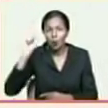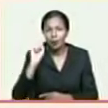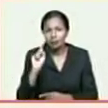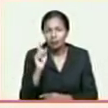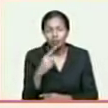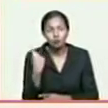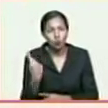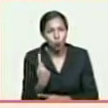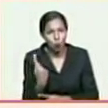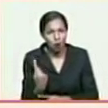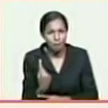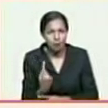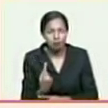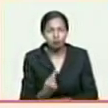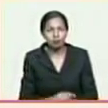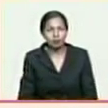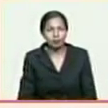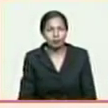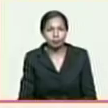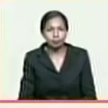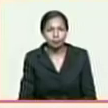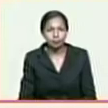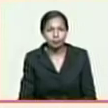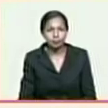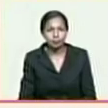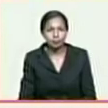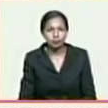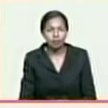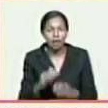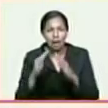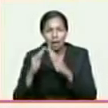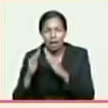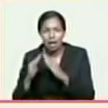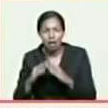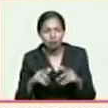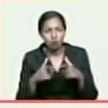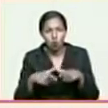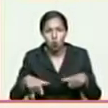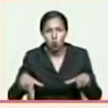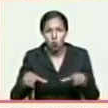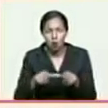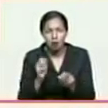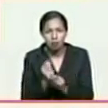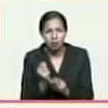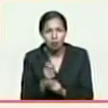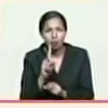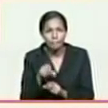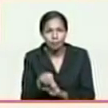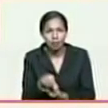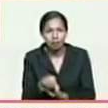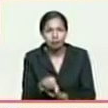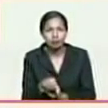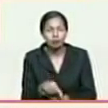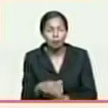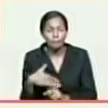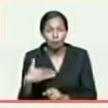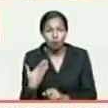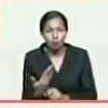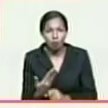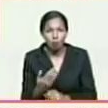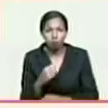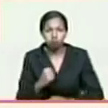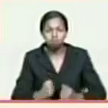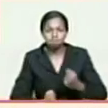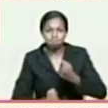la cantidad de luces prendidas en los hogares y en los sitios de trabajo. Esa es una forma de